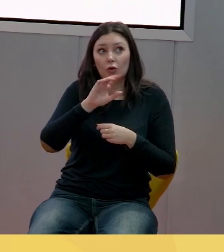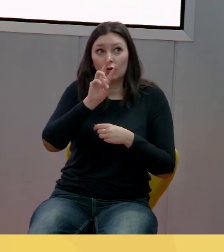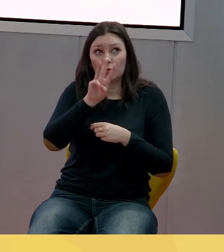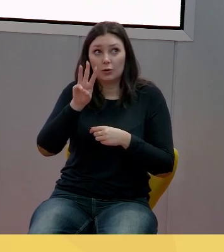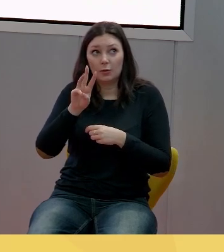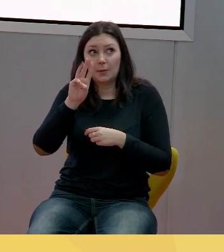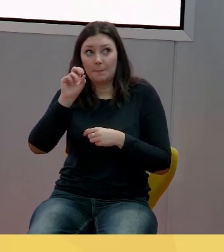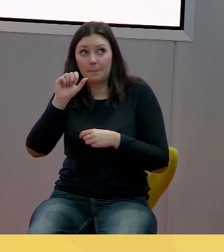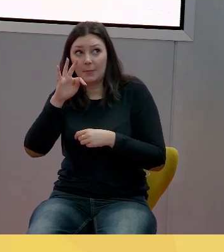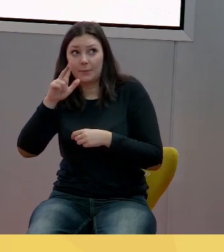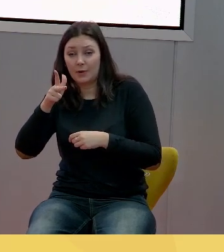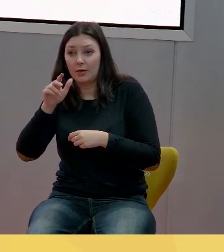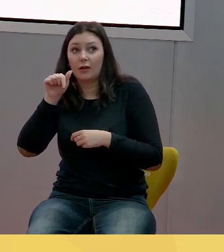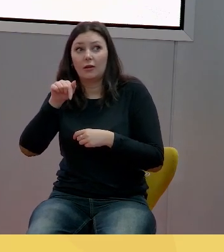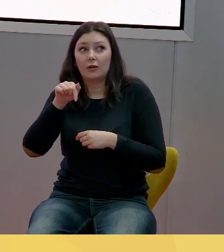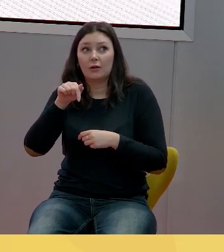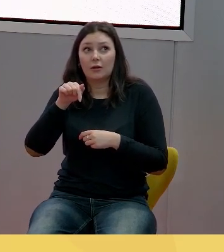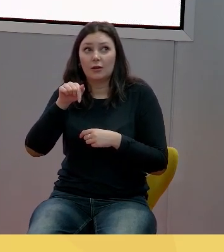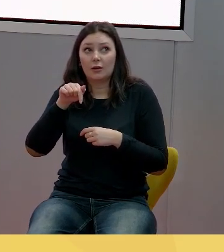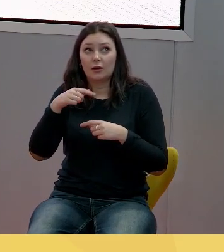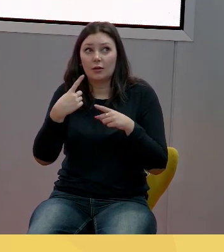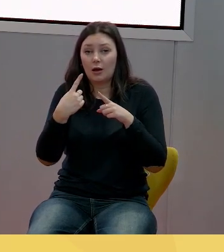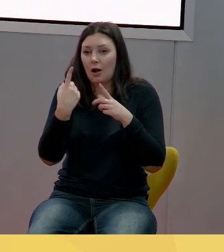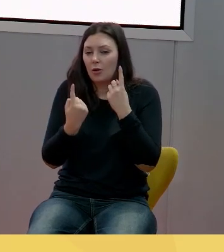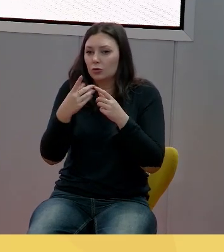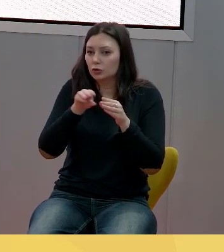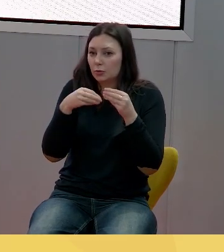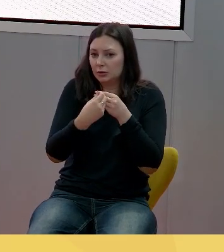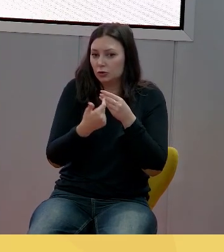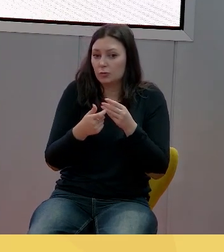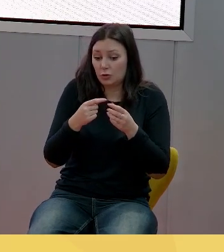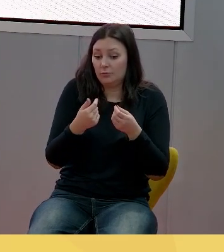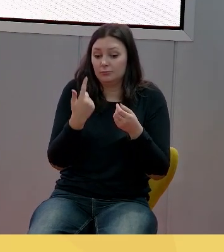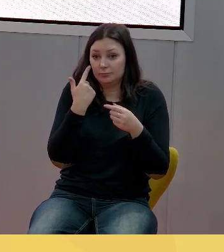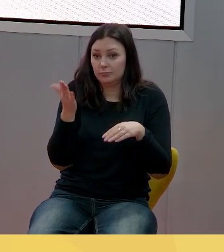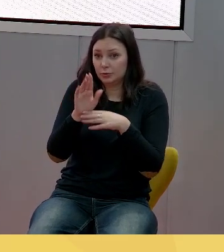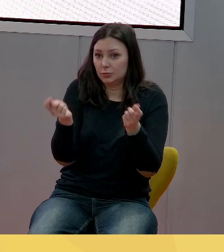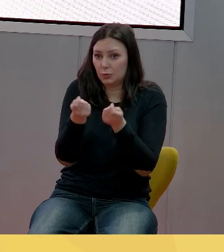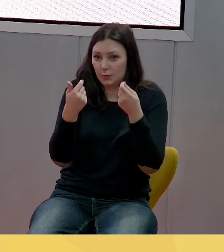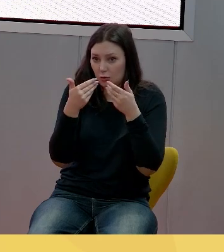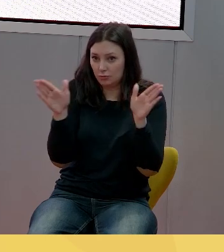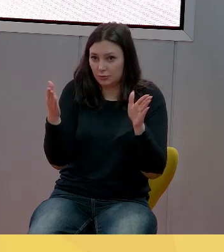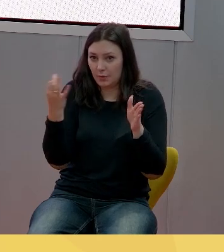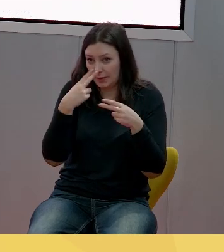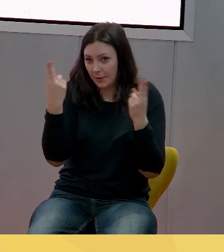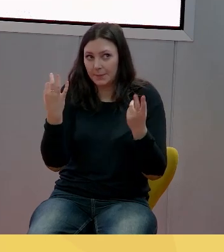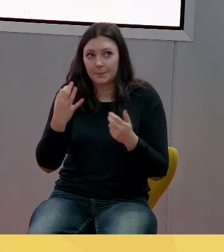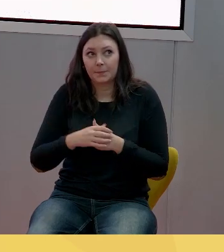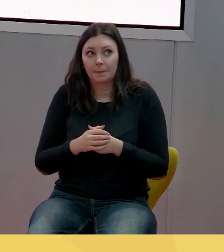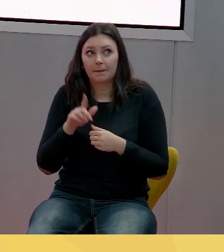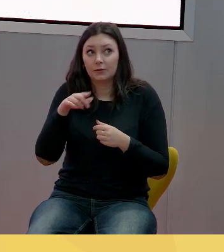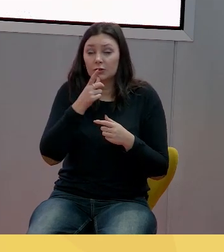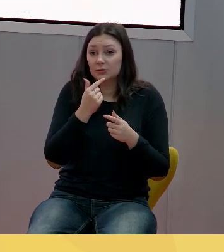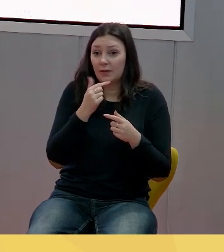lo que les ha salido mal. Porque, por ejemplo, gracias a estos juicios iniciados por ellos mismos, ahora sabemos que WPATH encargó sus propias